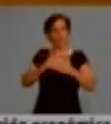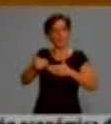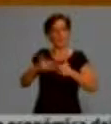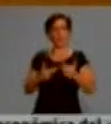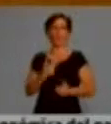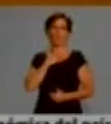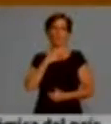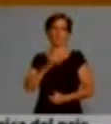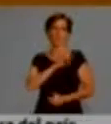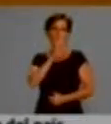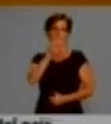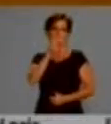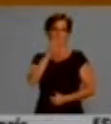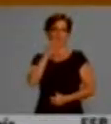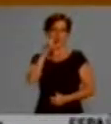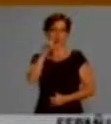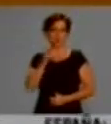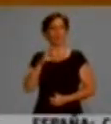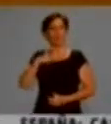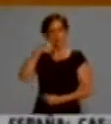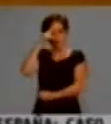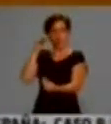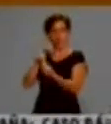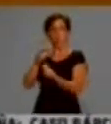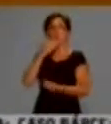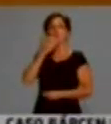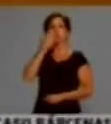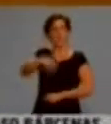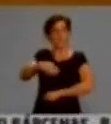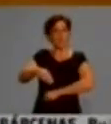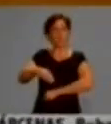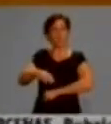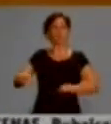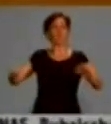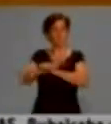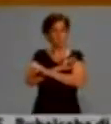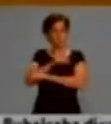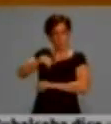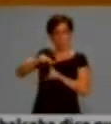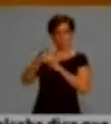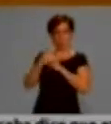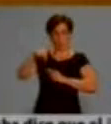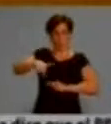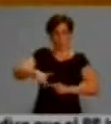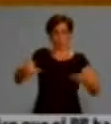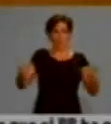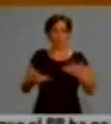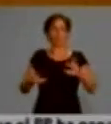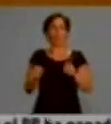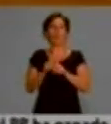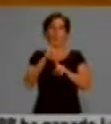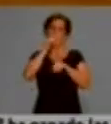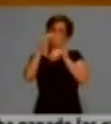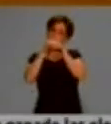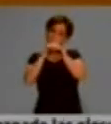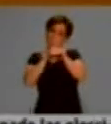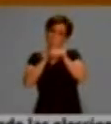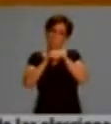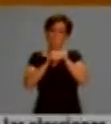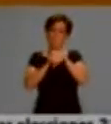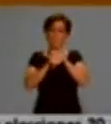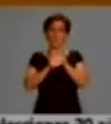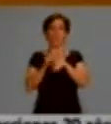con ella, porque cuando un presidente se equivoca, en un caso de tal gravedad no basta el arrepentimiento y las disculpas, es